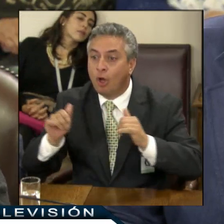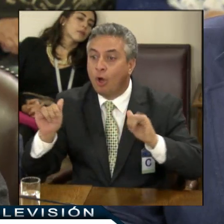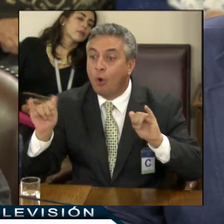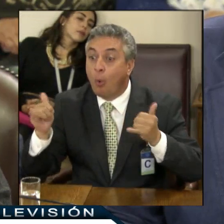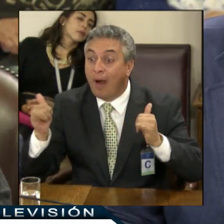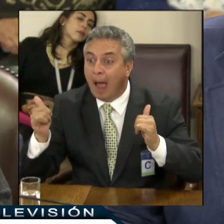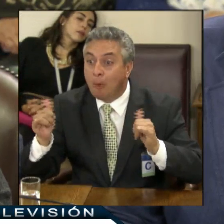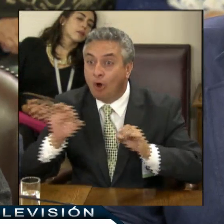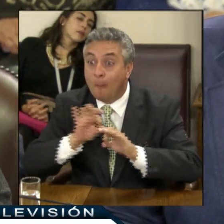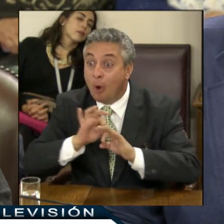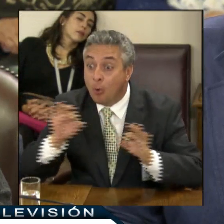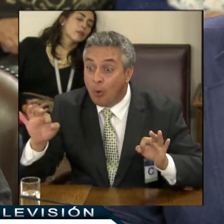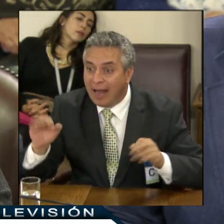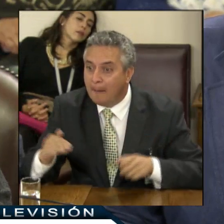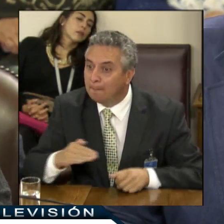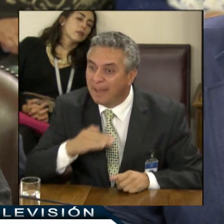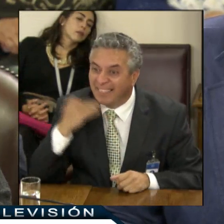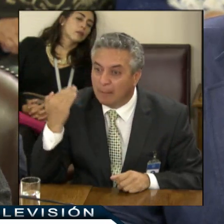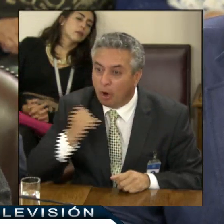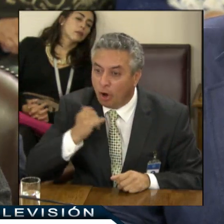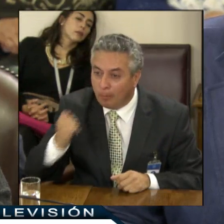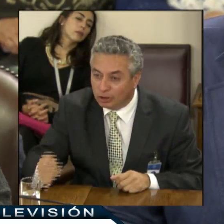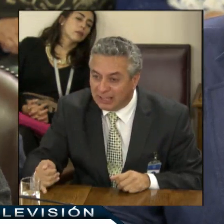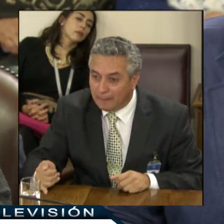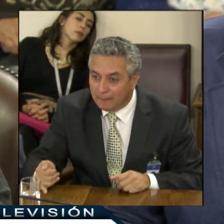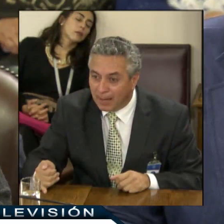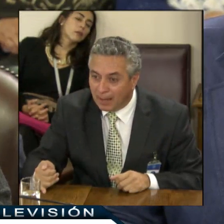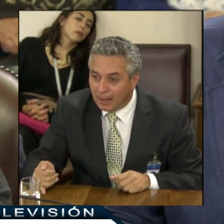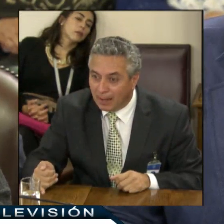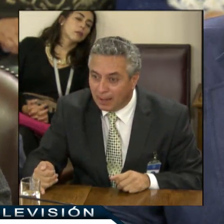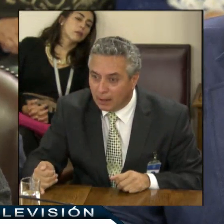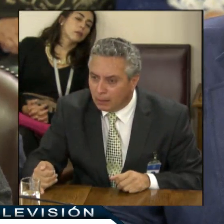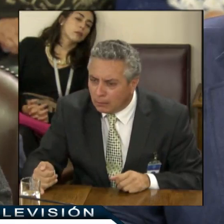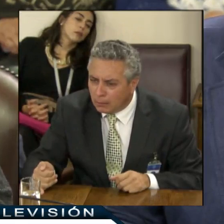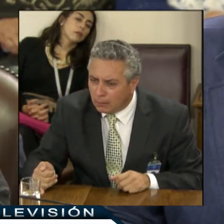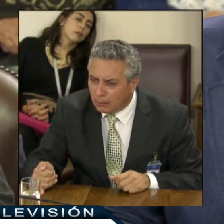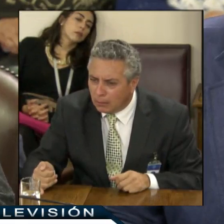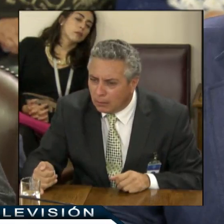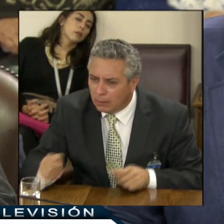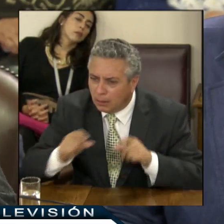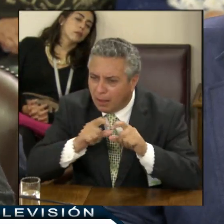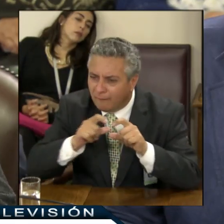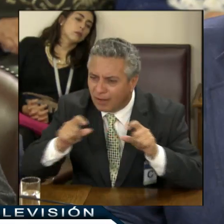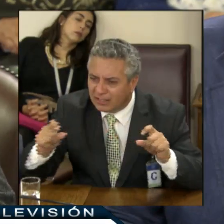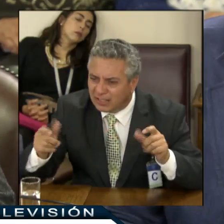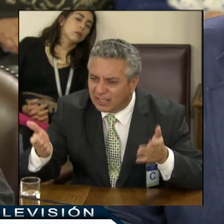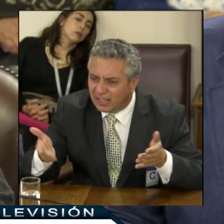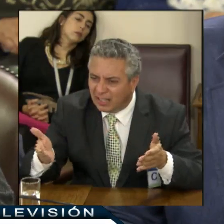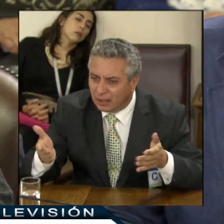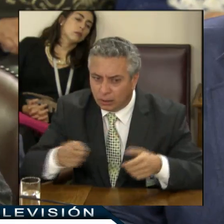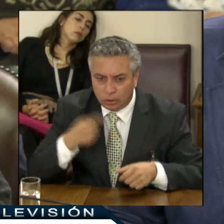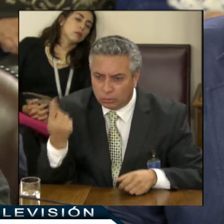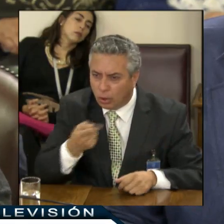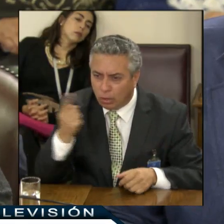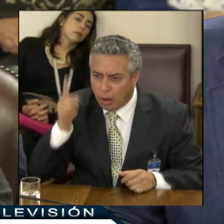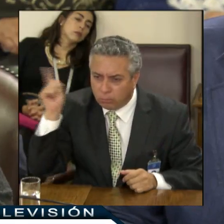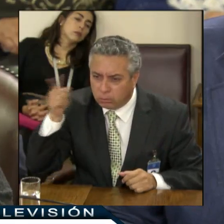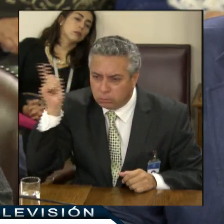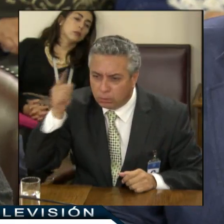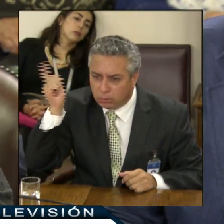nunca y perdimos como siempre y verle la cara de no saber de qué se trata esa frase que todos nosotros usamos tan